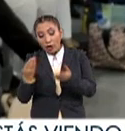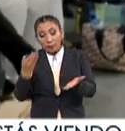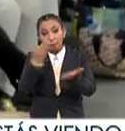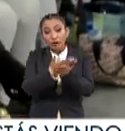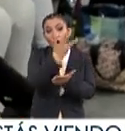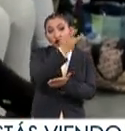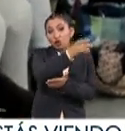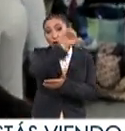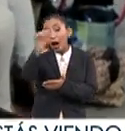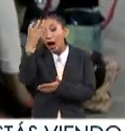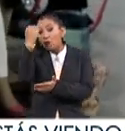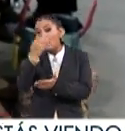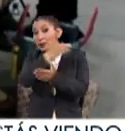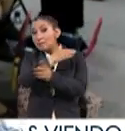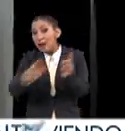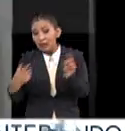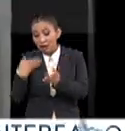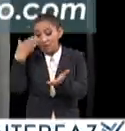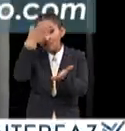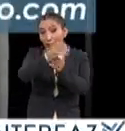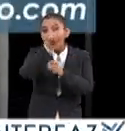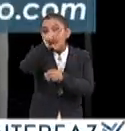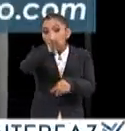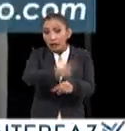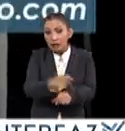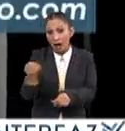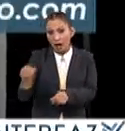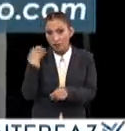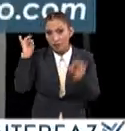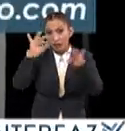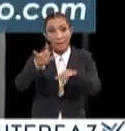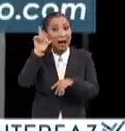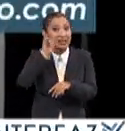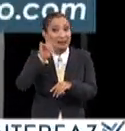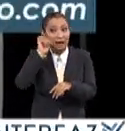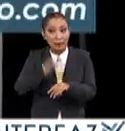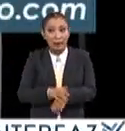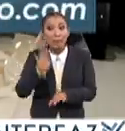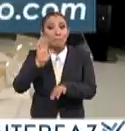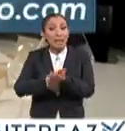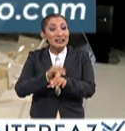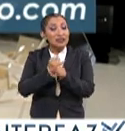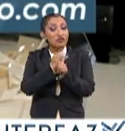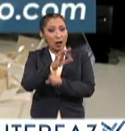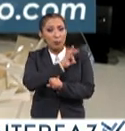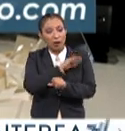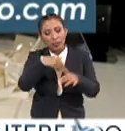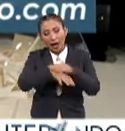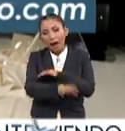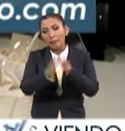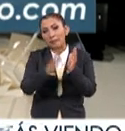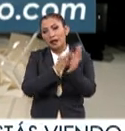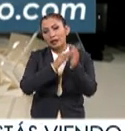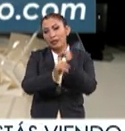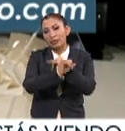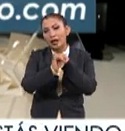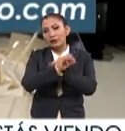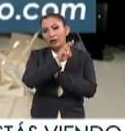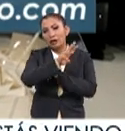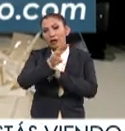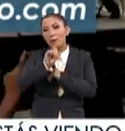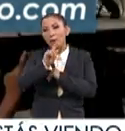las 8 y las 9:30 horas el mismo día del foro, es decir, mañana. Para más información se puede acceder a la página